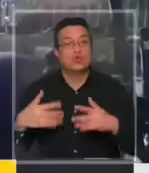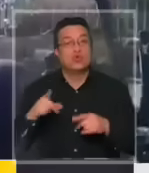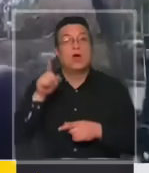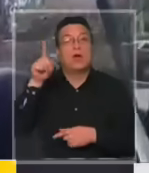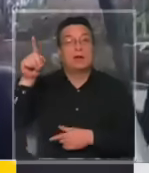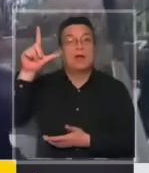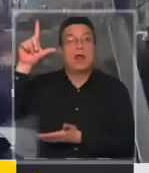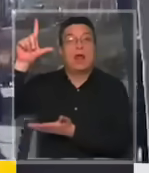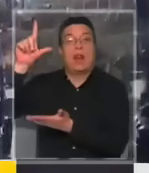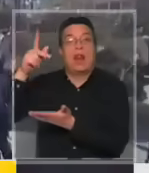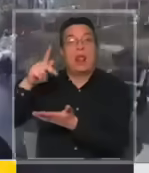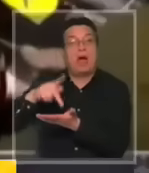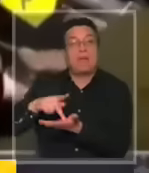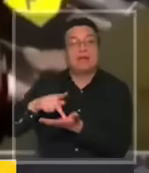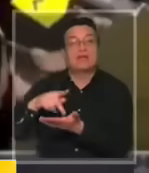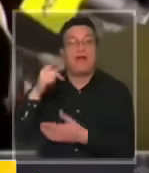Bolivia.